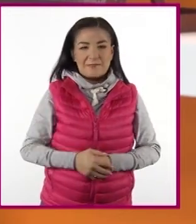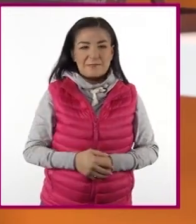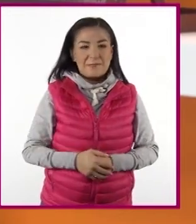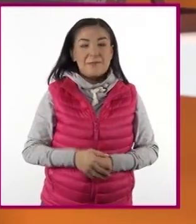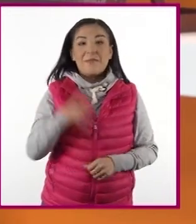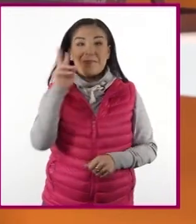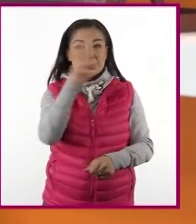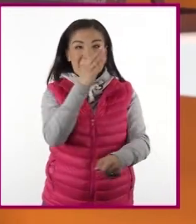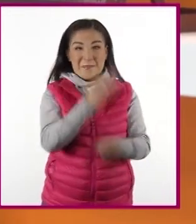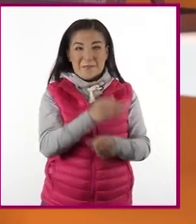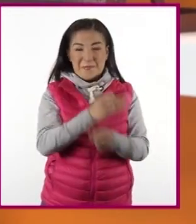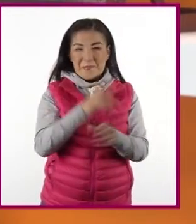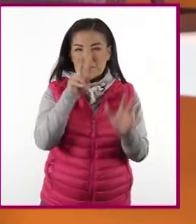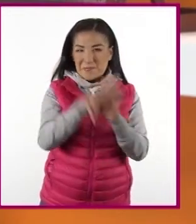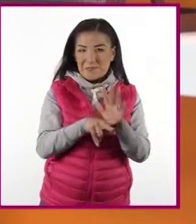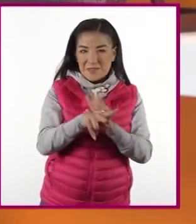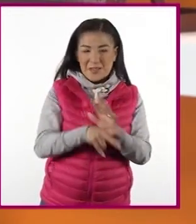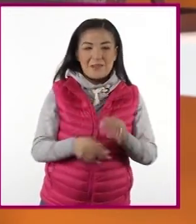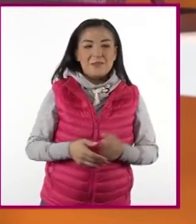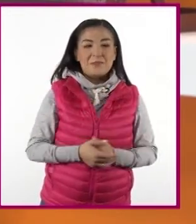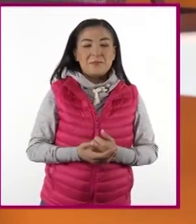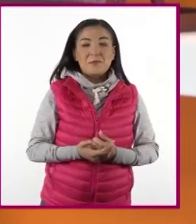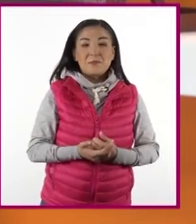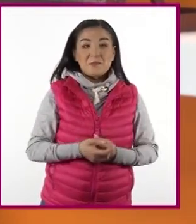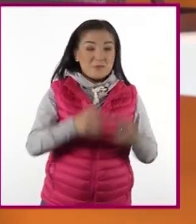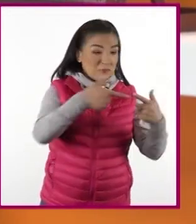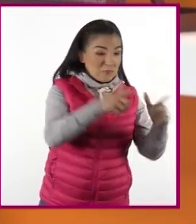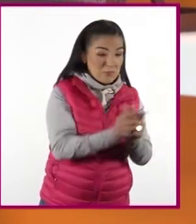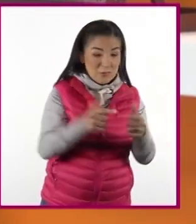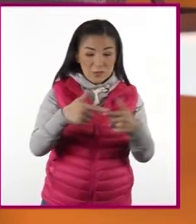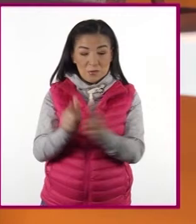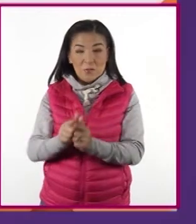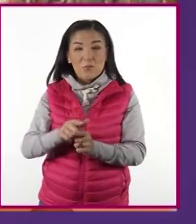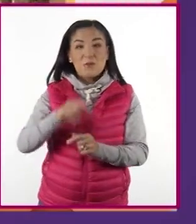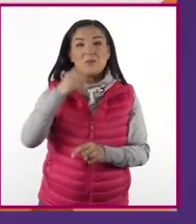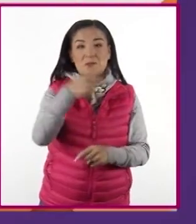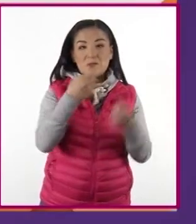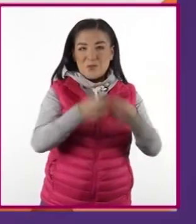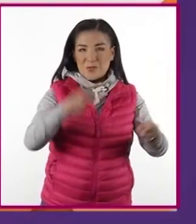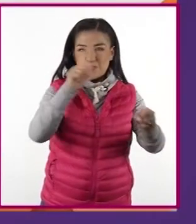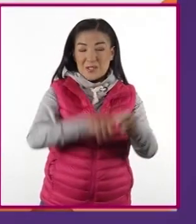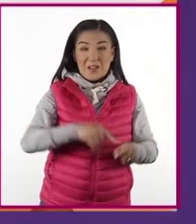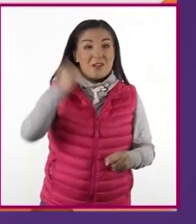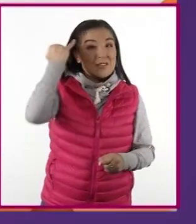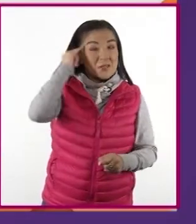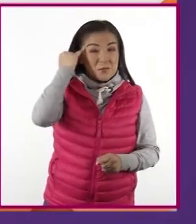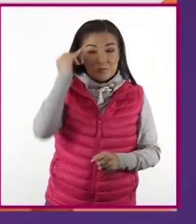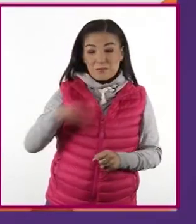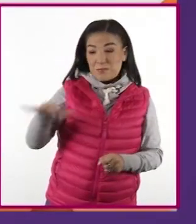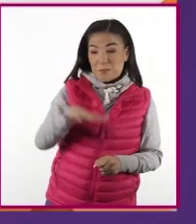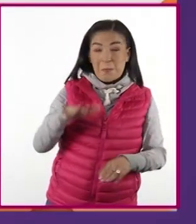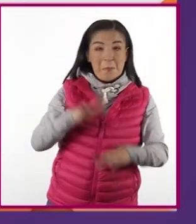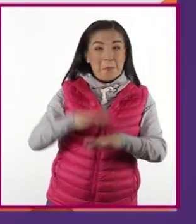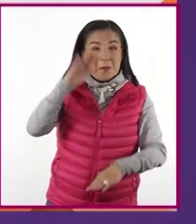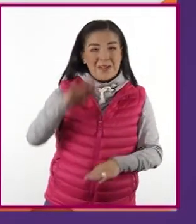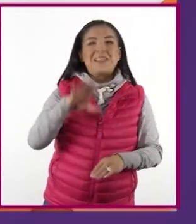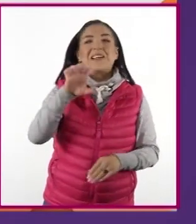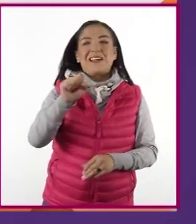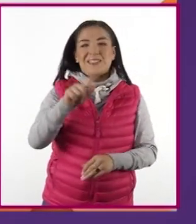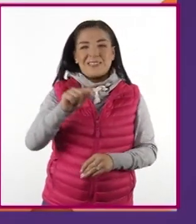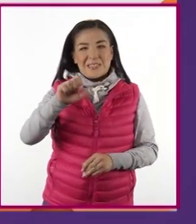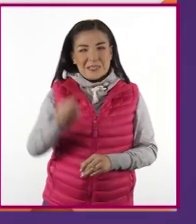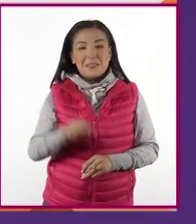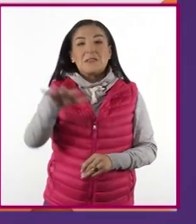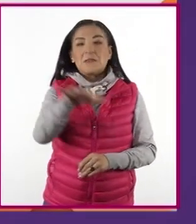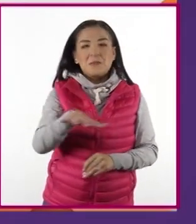bien lo ha referido el video, de todos los grupos sociales, el de los indígenas, la población mayoritaria, y el de las castas fueron